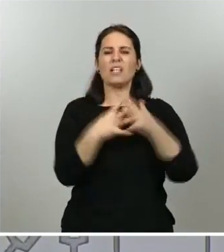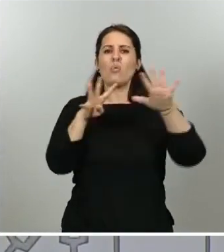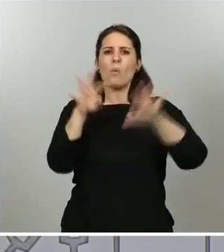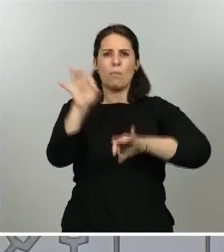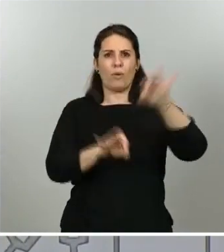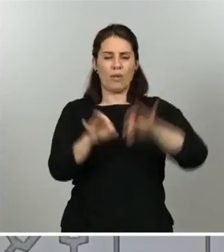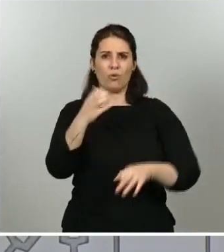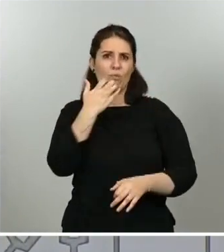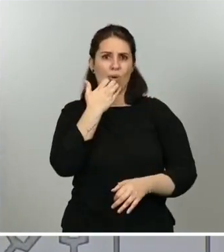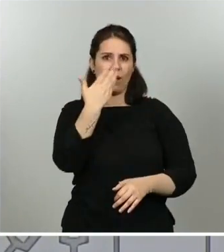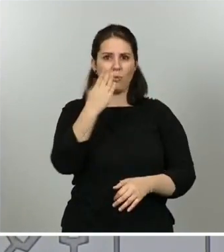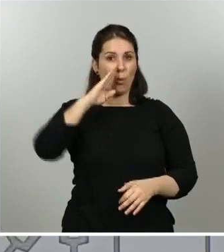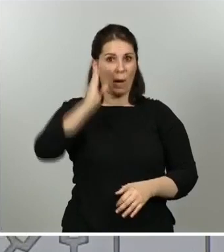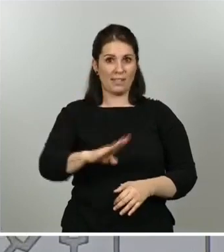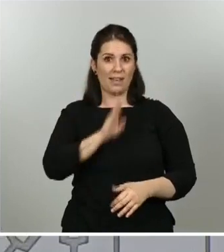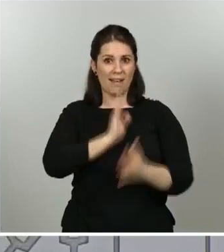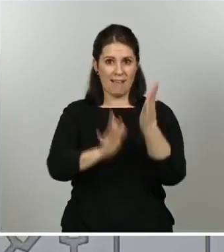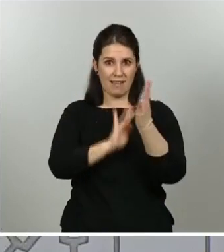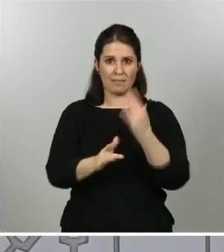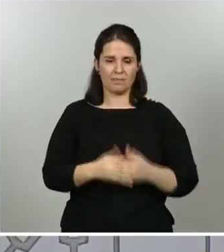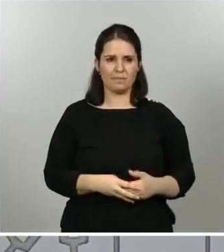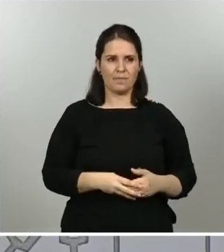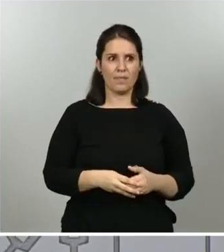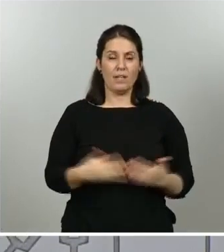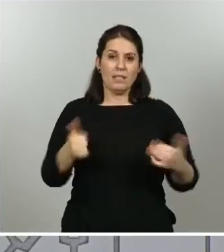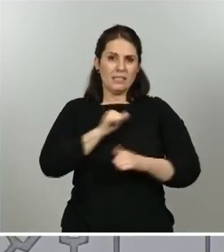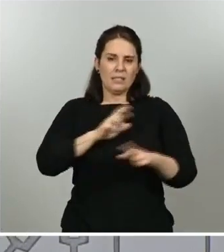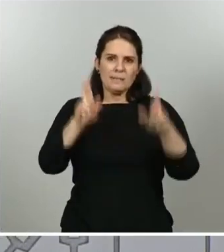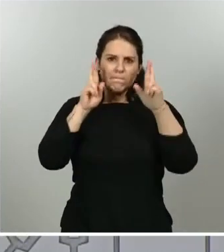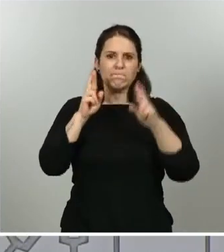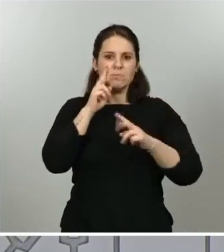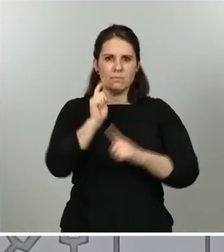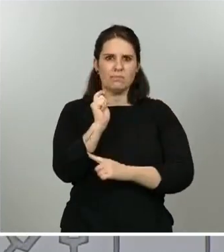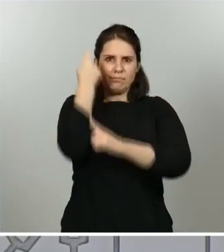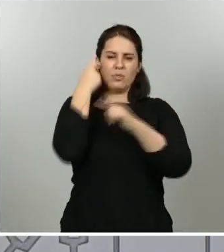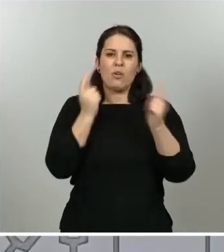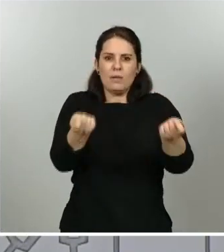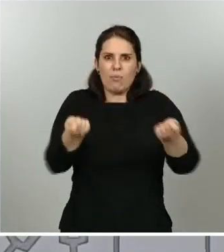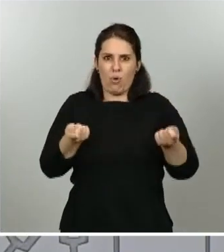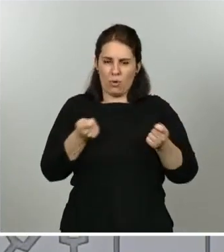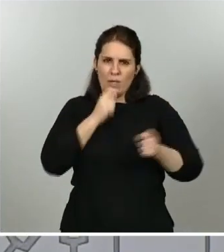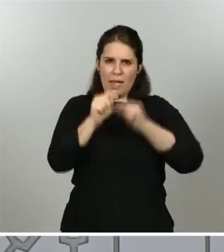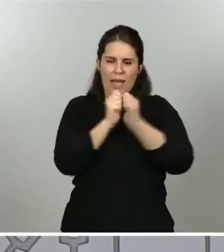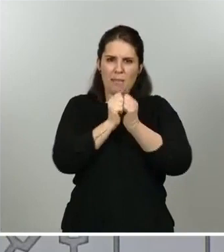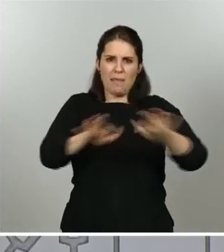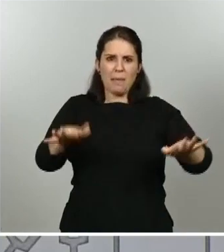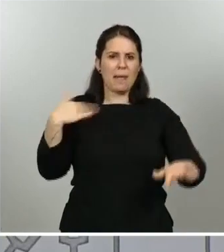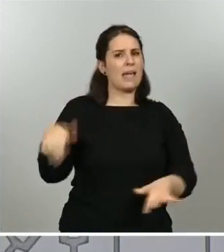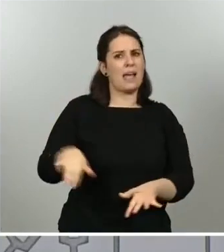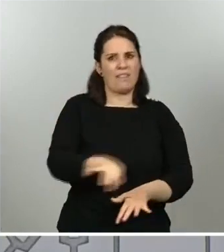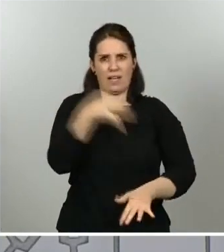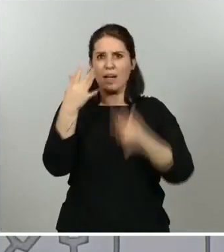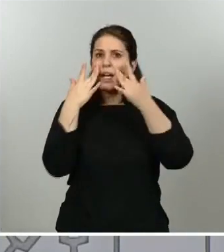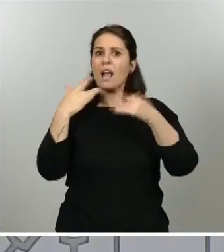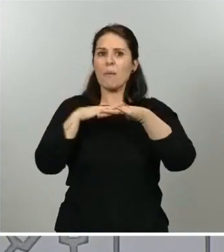de Brasil, que acabamos de comenzar. Esperemos que puedan conseguir controlar la epidemia de una forma eficaz para reducir ese número de